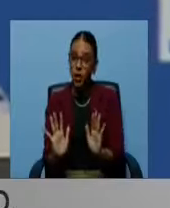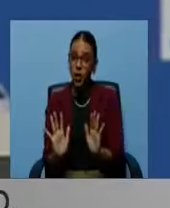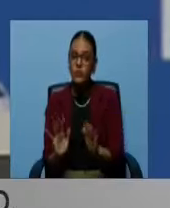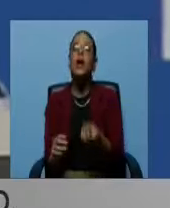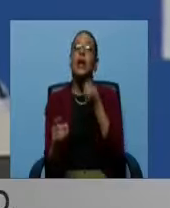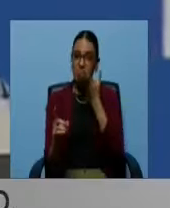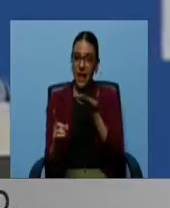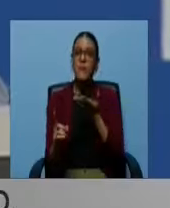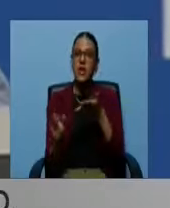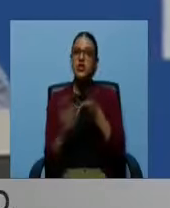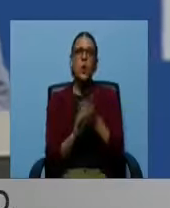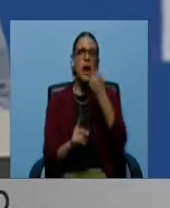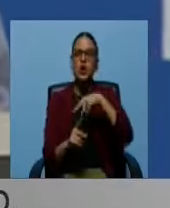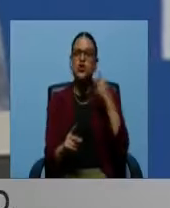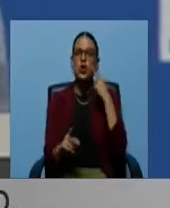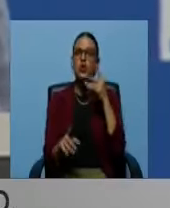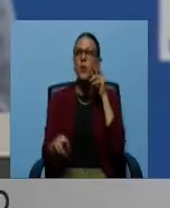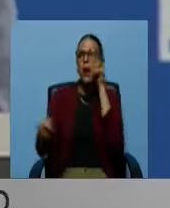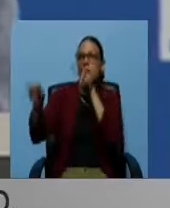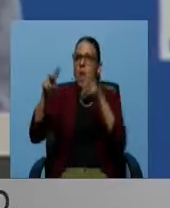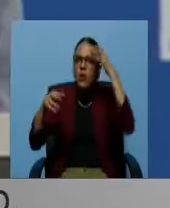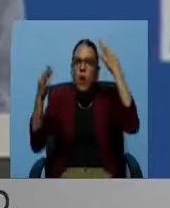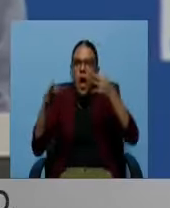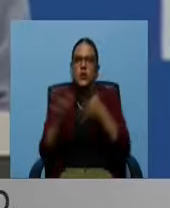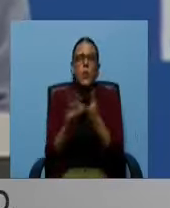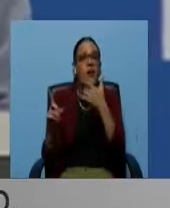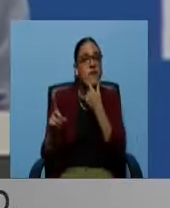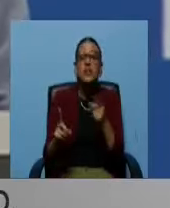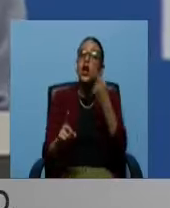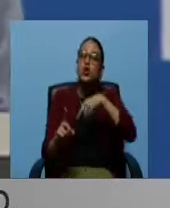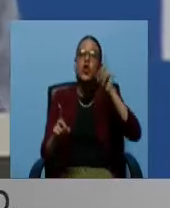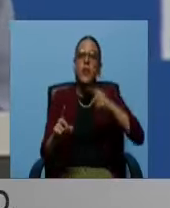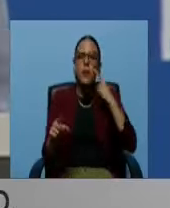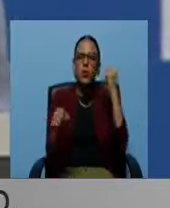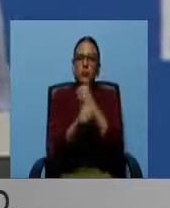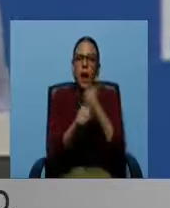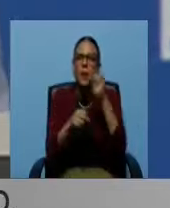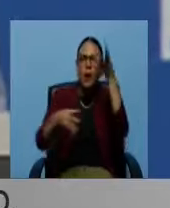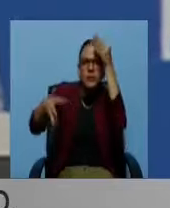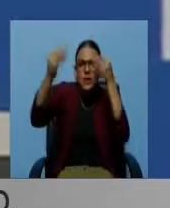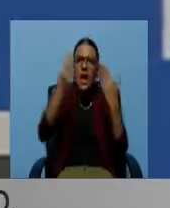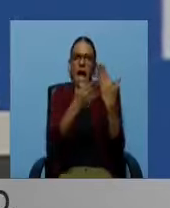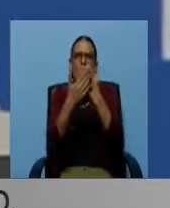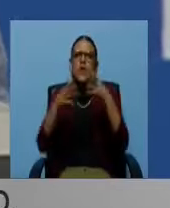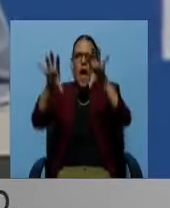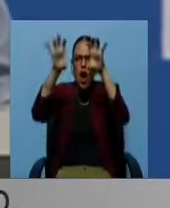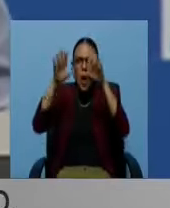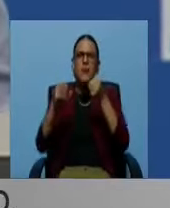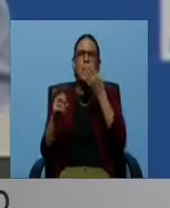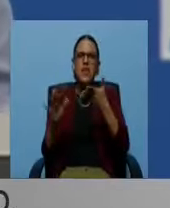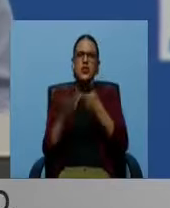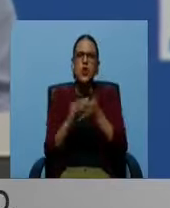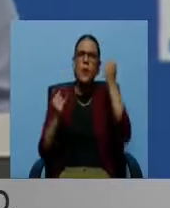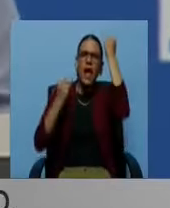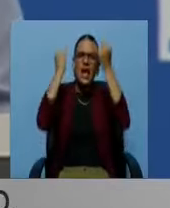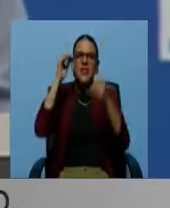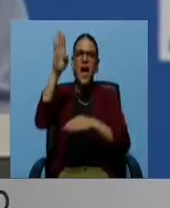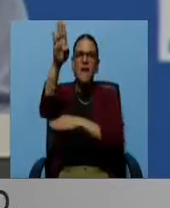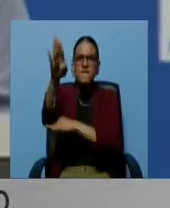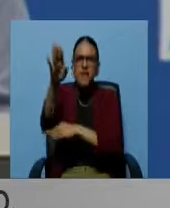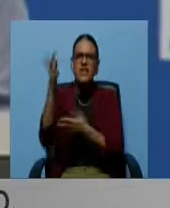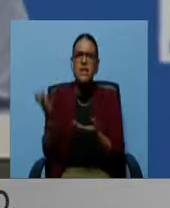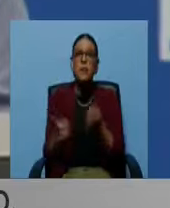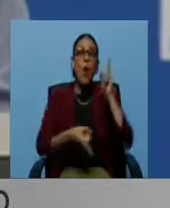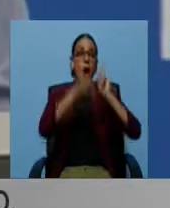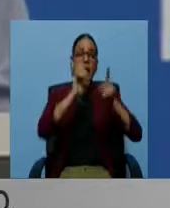bueno no caer en las simplificaciones, porque comprender lo que verdaderamente el fascismo es y que en algunos y en algunas partes